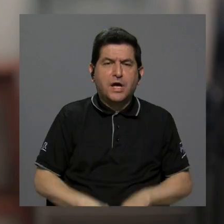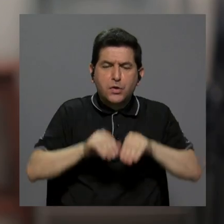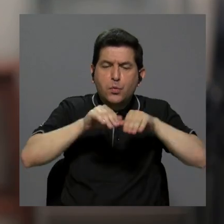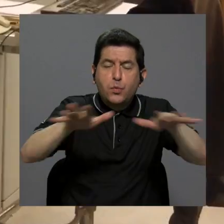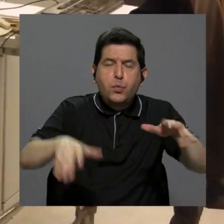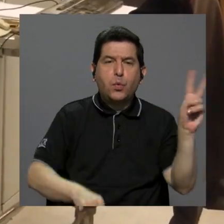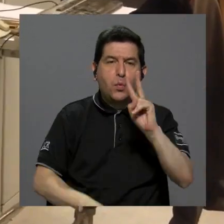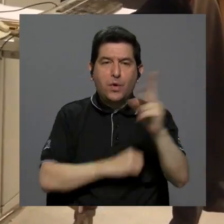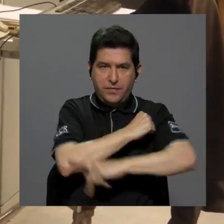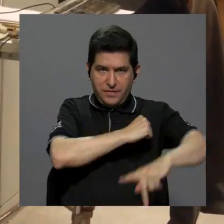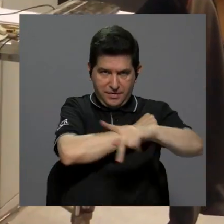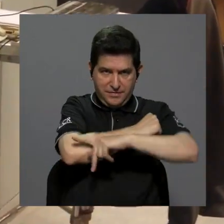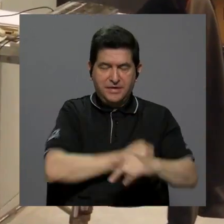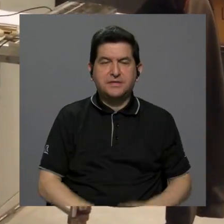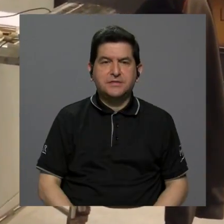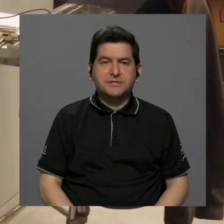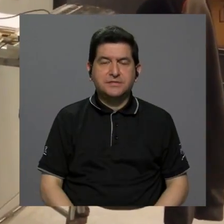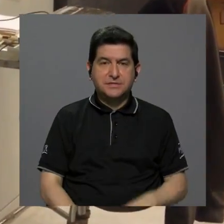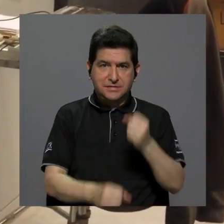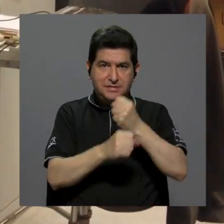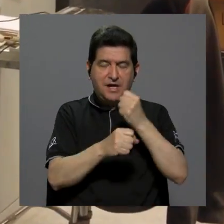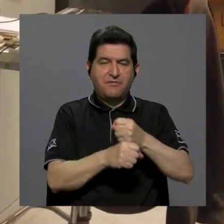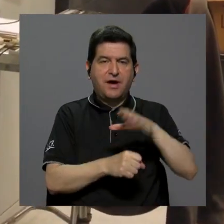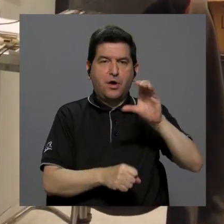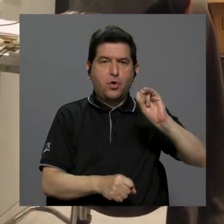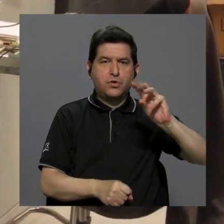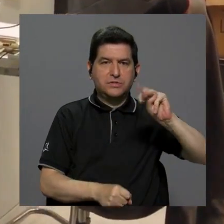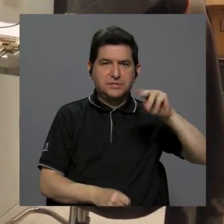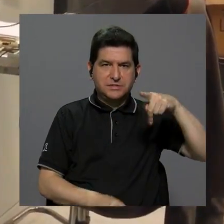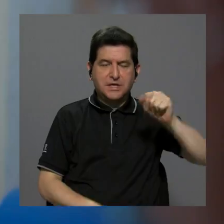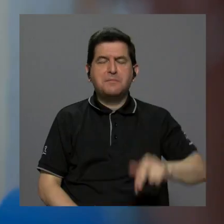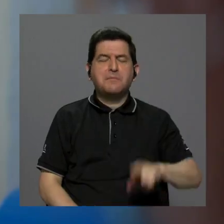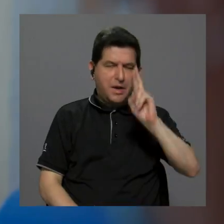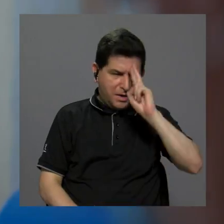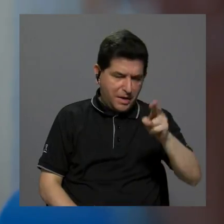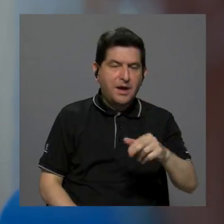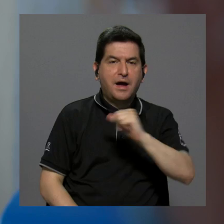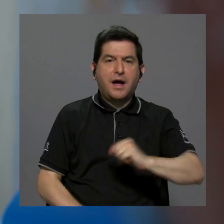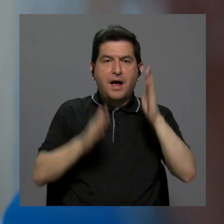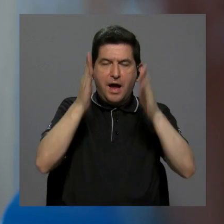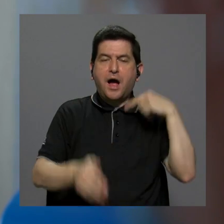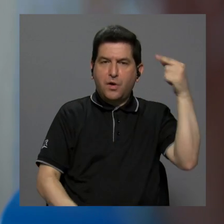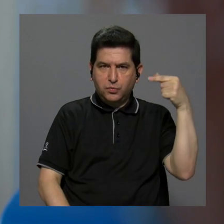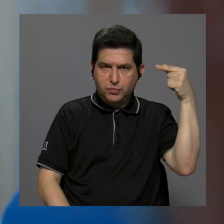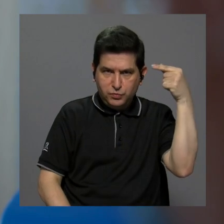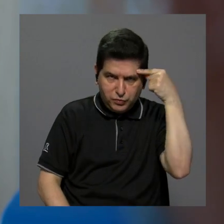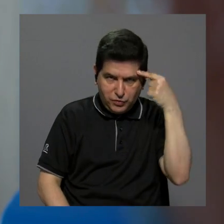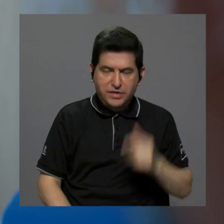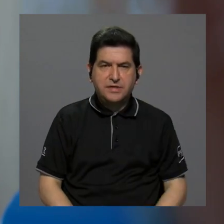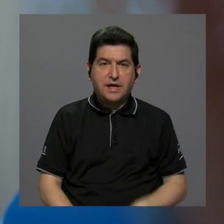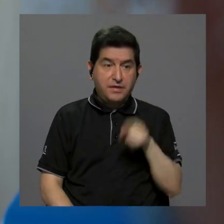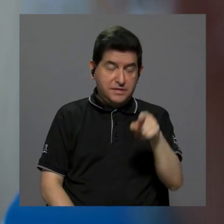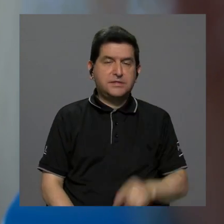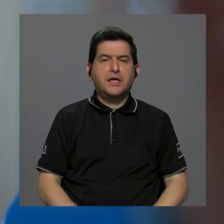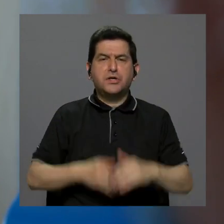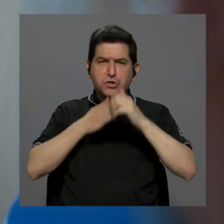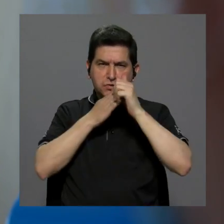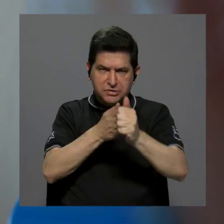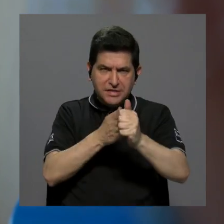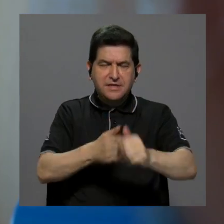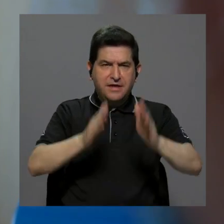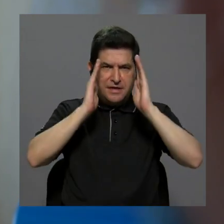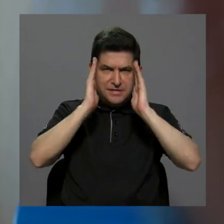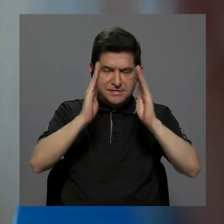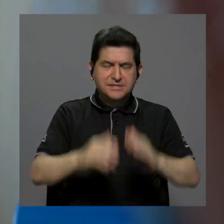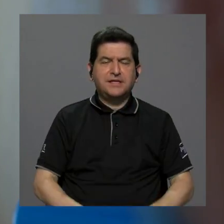virus en el país. La labor del SIMPA fue reconocida por las autoridades gubernamentales que estuvieron al frente de